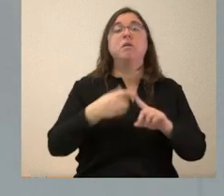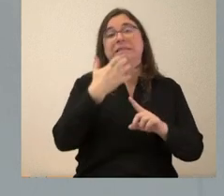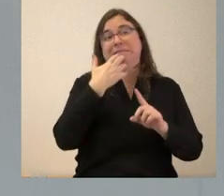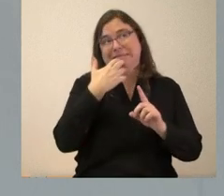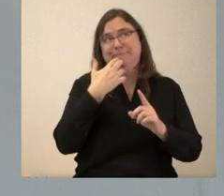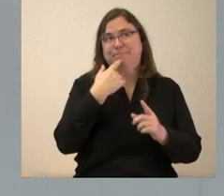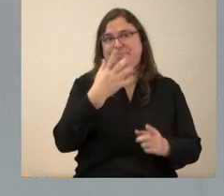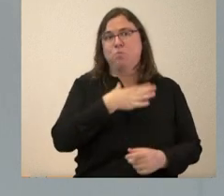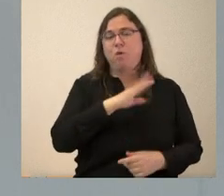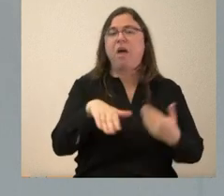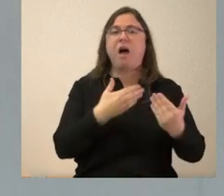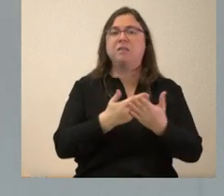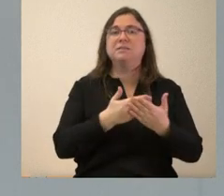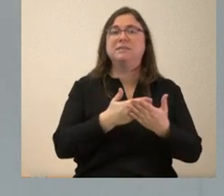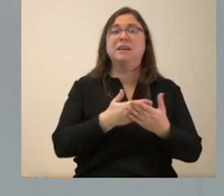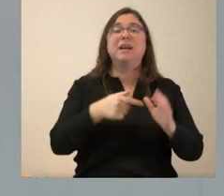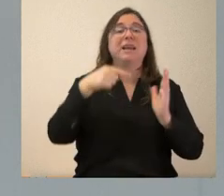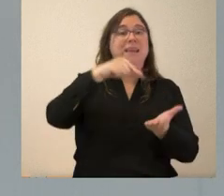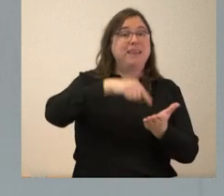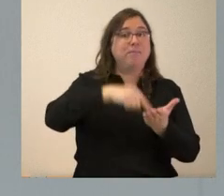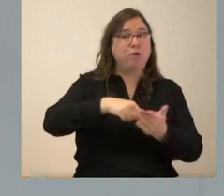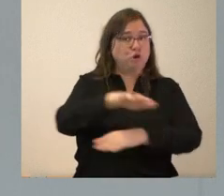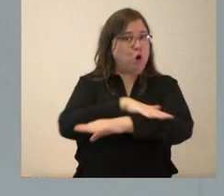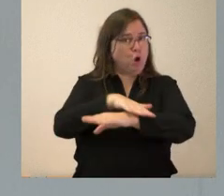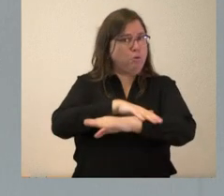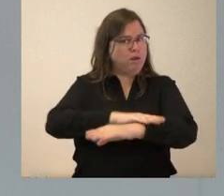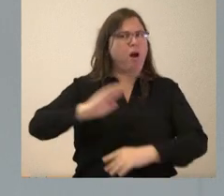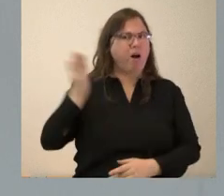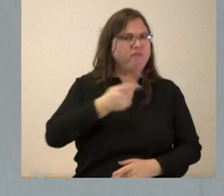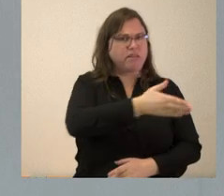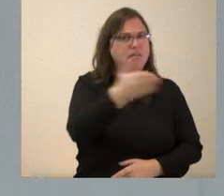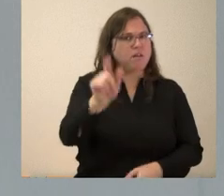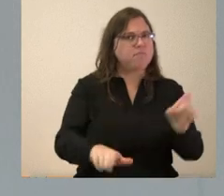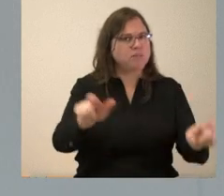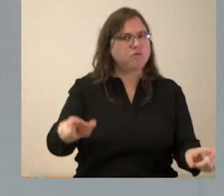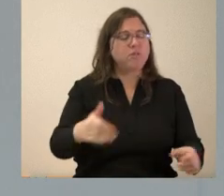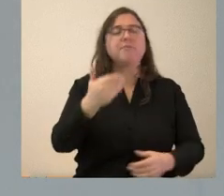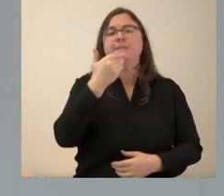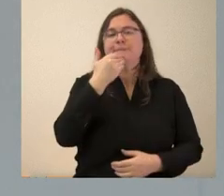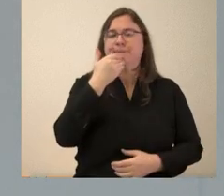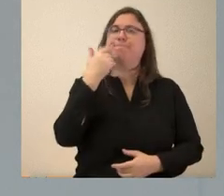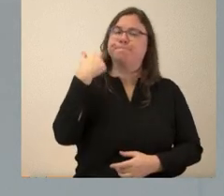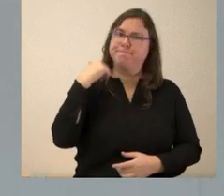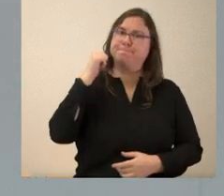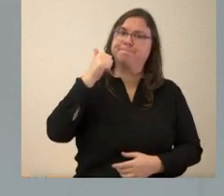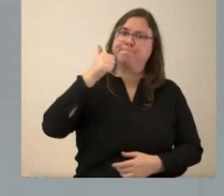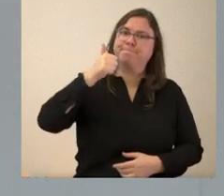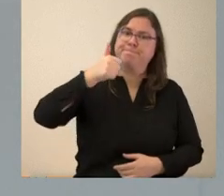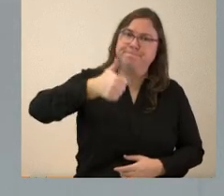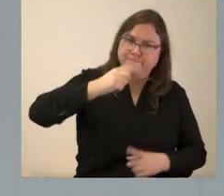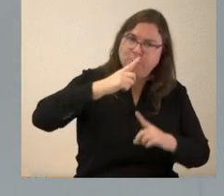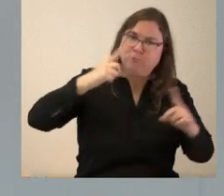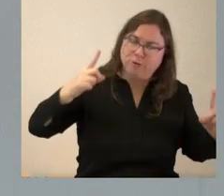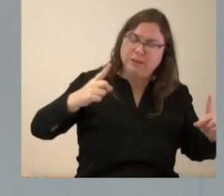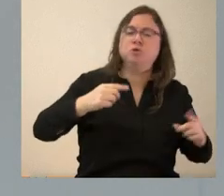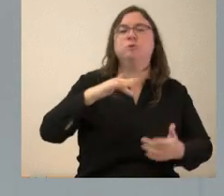ustedes el impacto que tiene la subida de impuestos anunciada por el gobierno de muchas personas pues lógicamente es algo ha venido acompañando durante todo ese ejercicio que